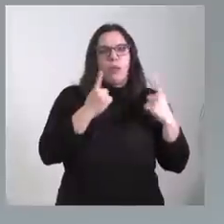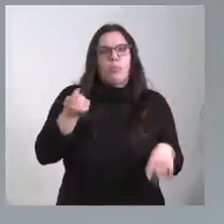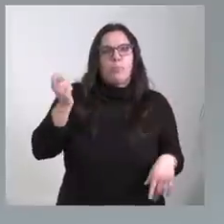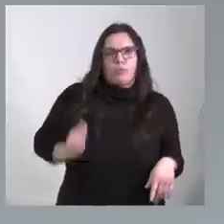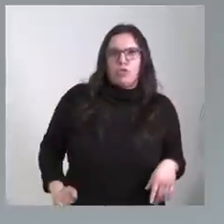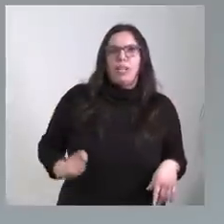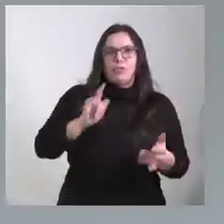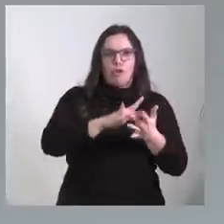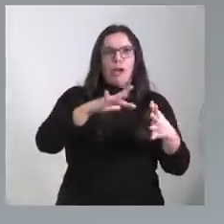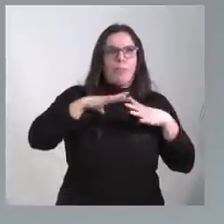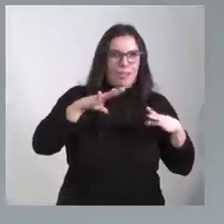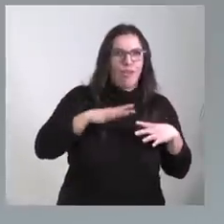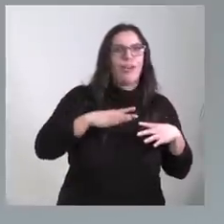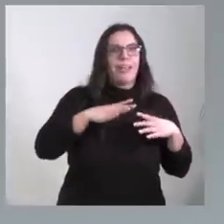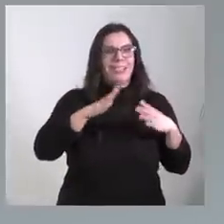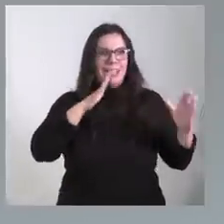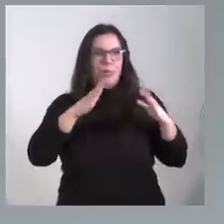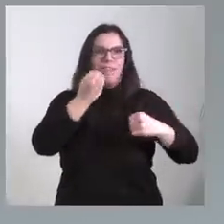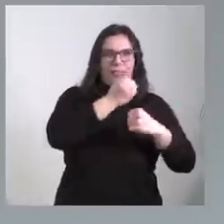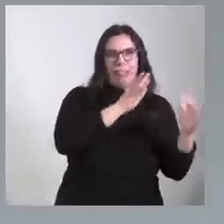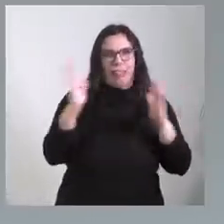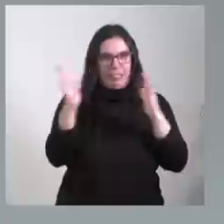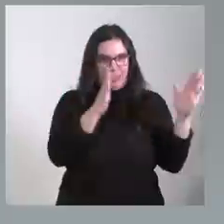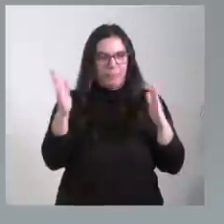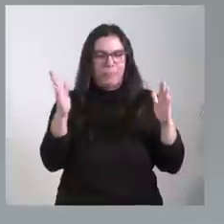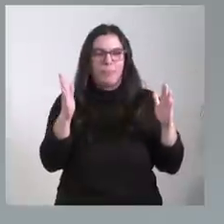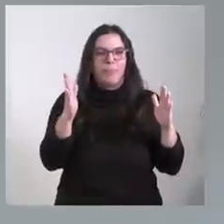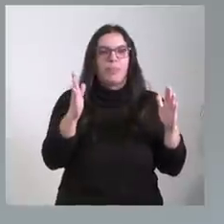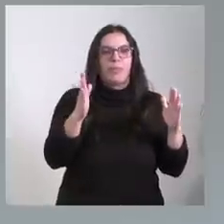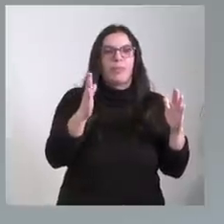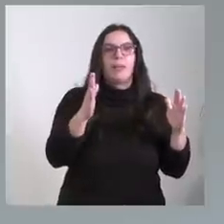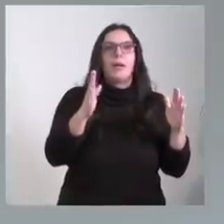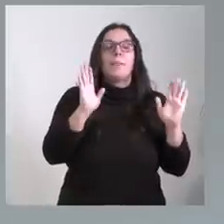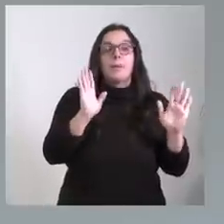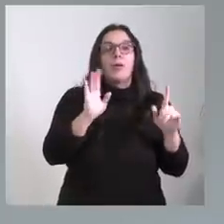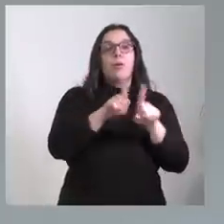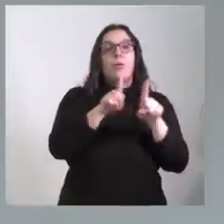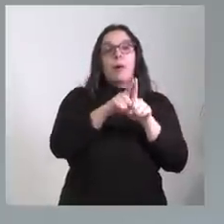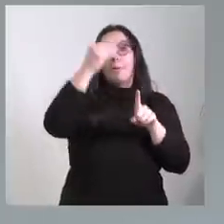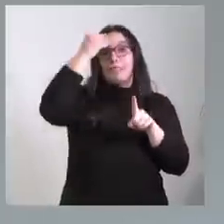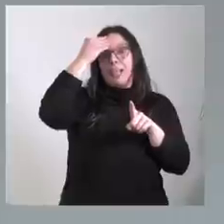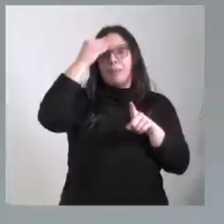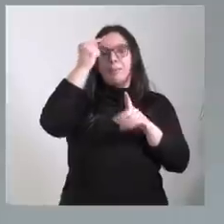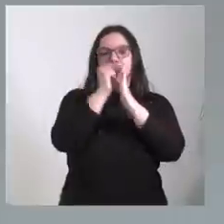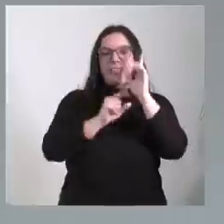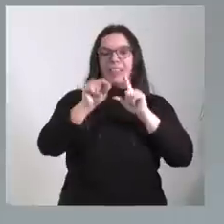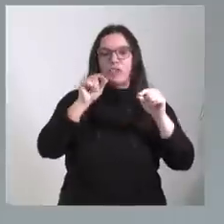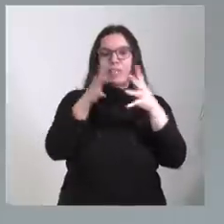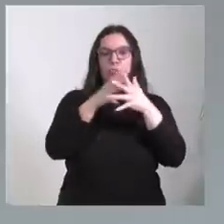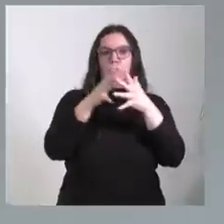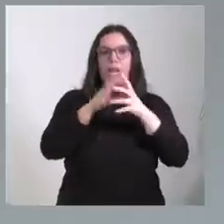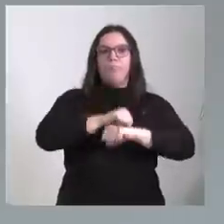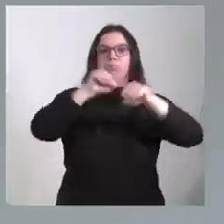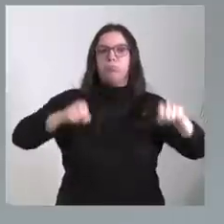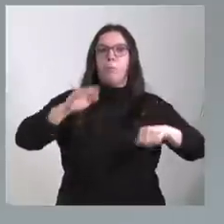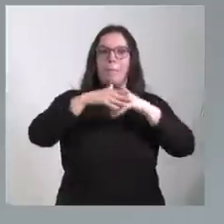están disfrutando de su periodo de vacacional que lo pueden tener a lo largo de todo el mes de enero sino pensar en medidas estructurales de largo plazo que